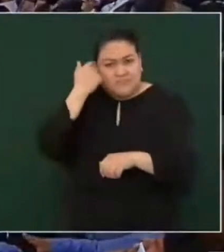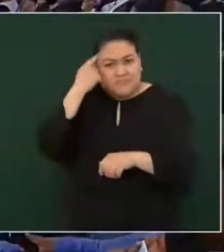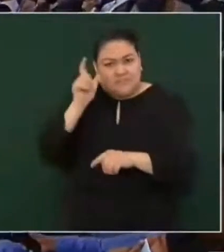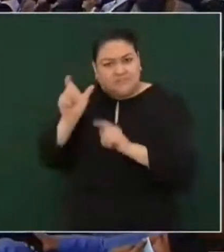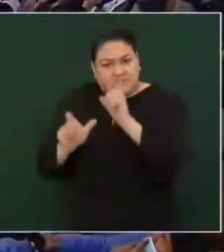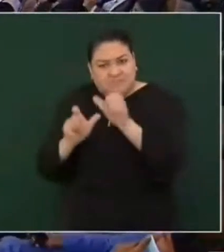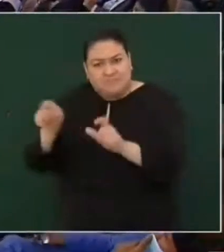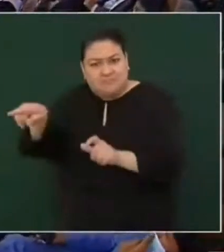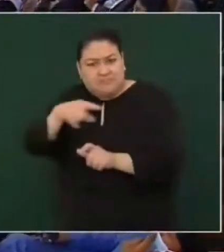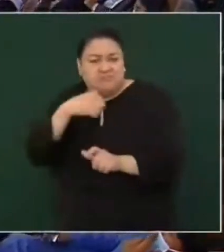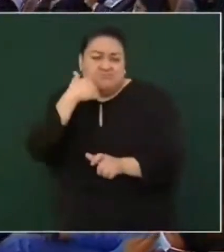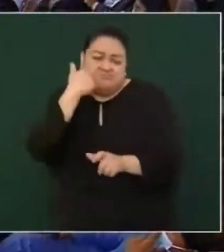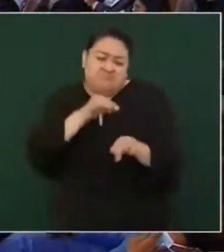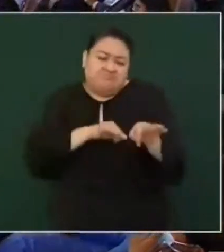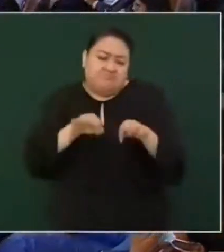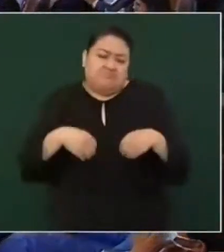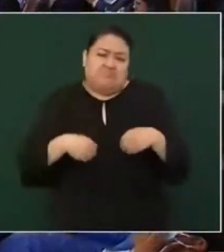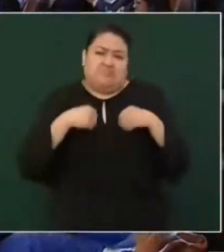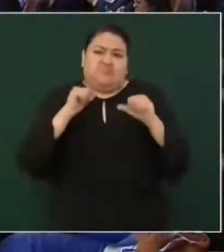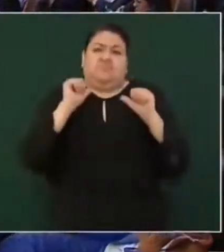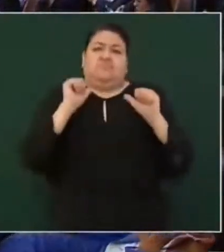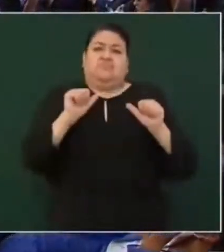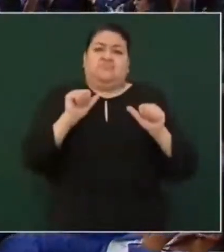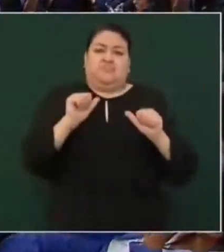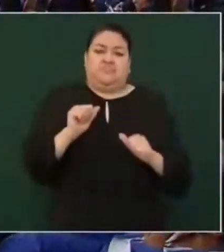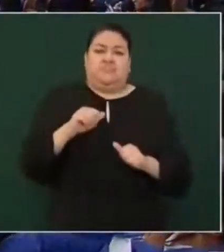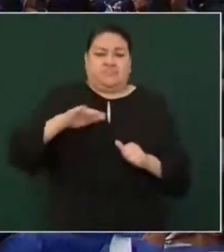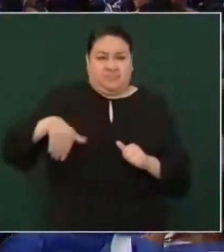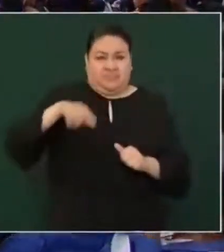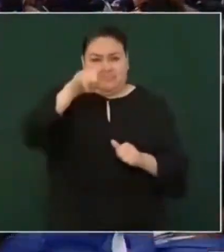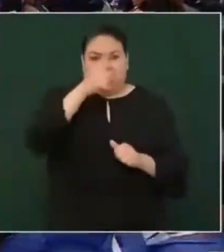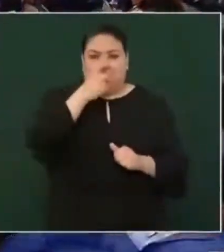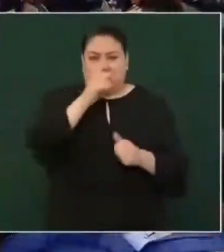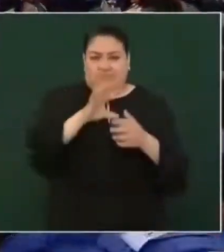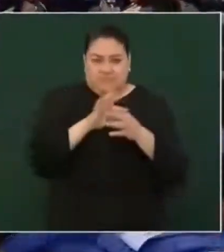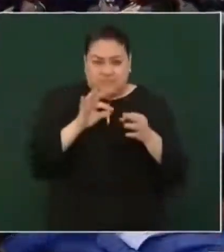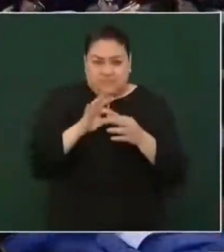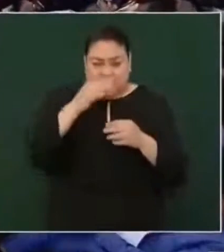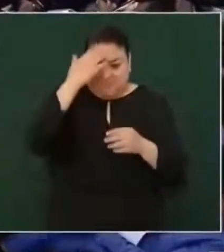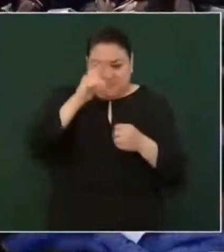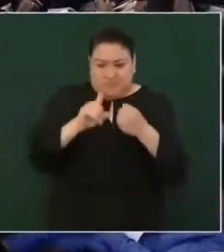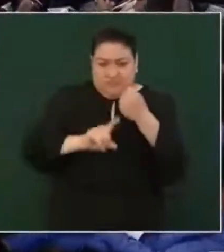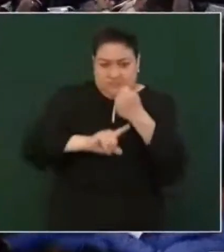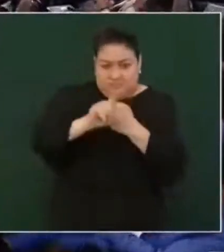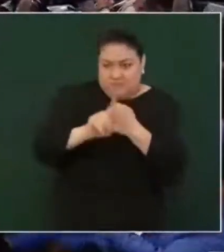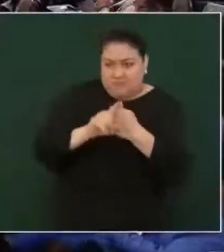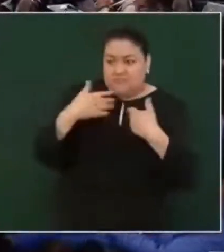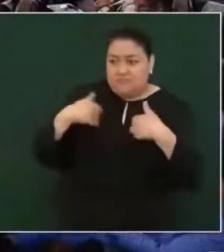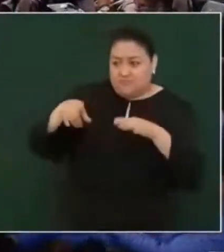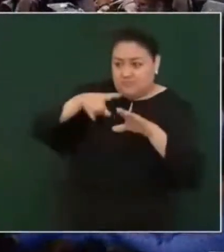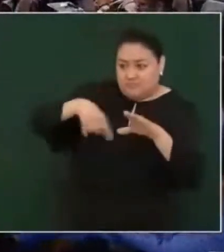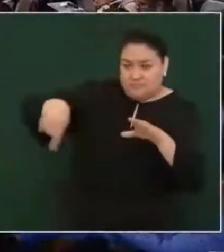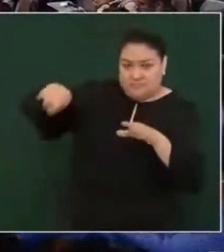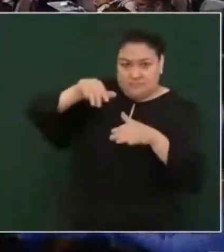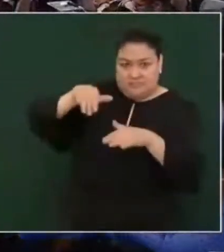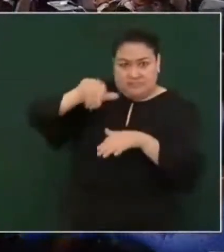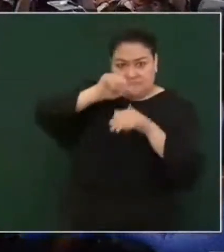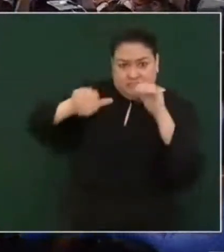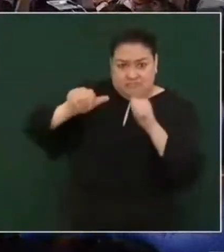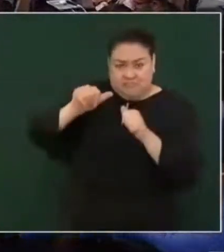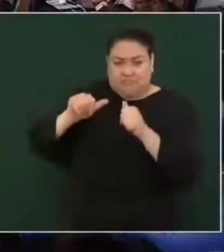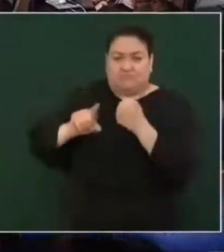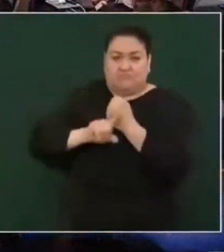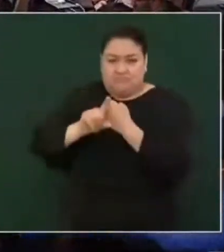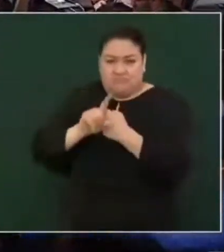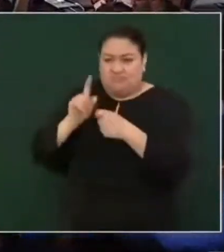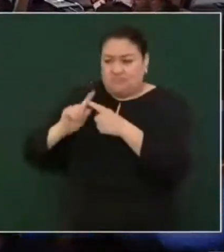están buscando bienestar, y en este caso retomar lo que usted decía, atacar las causas de la migración, pero también de la violencia, y en